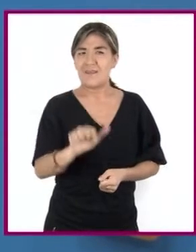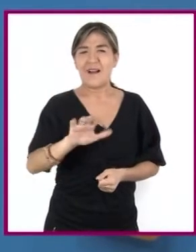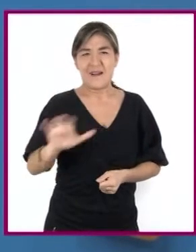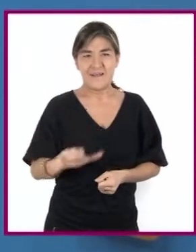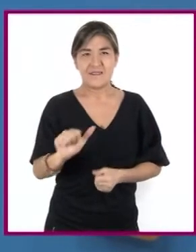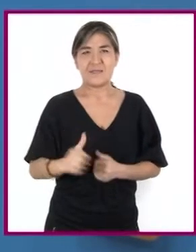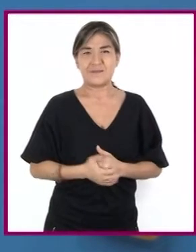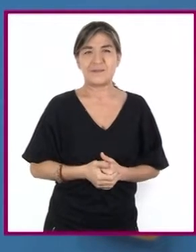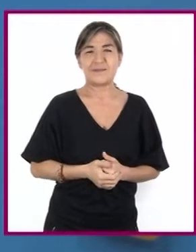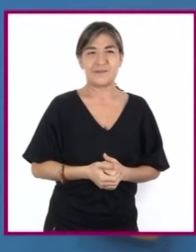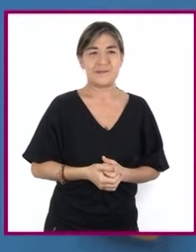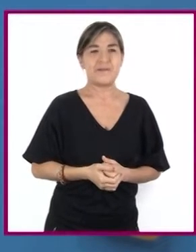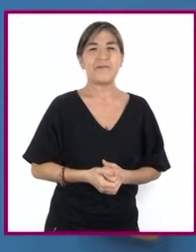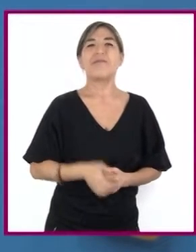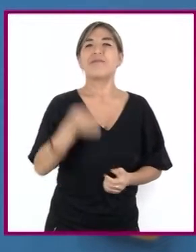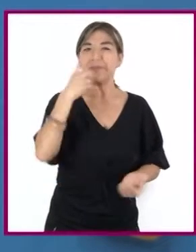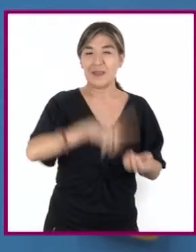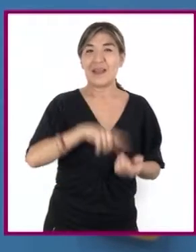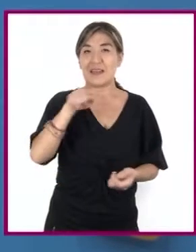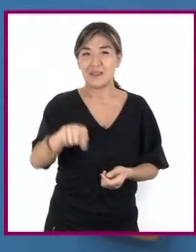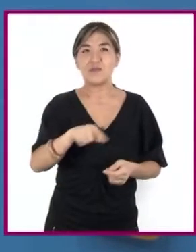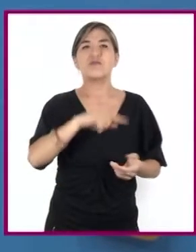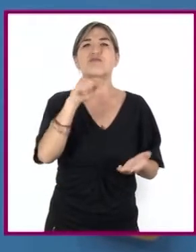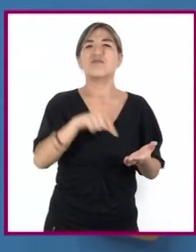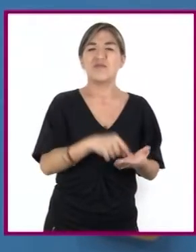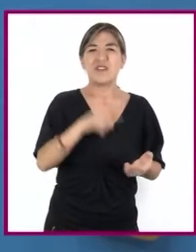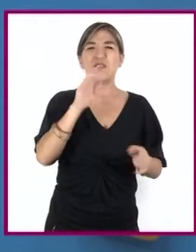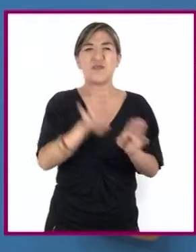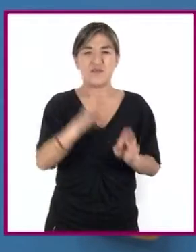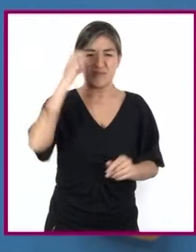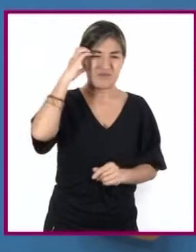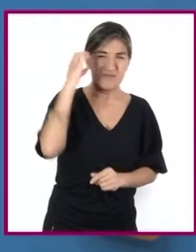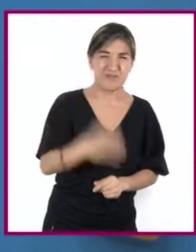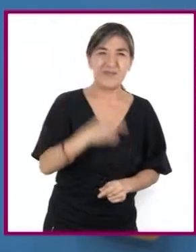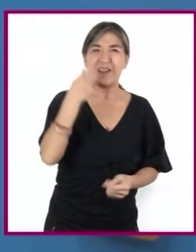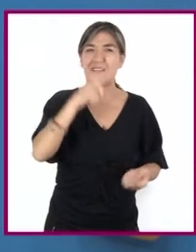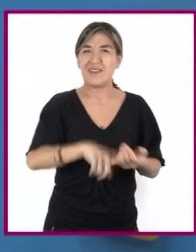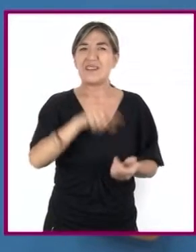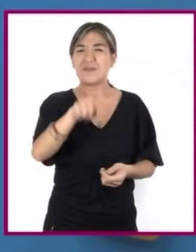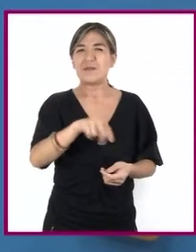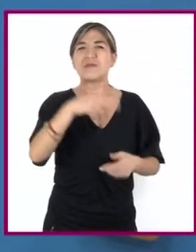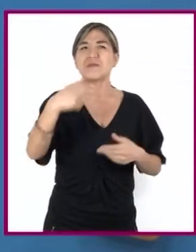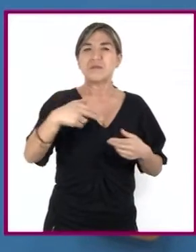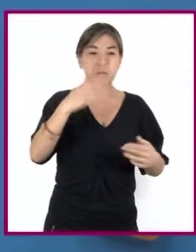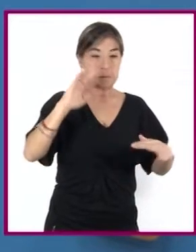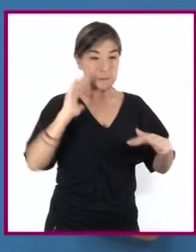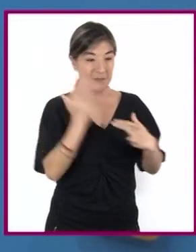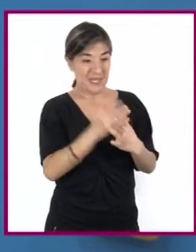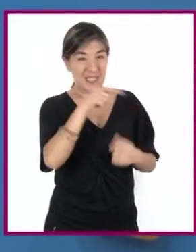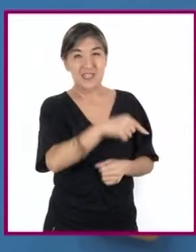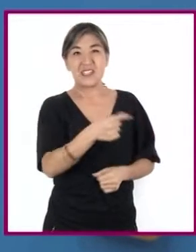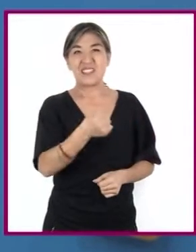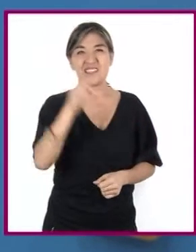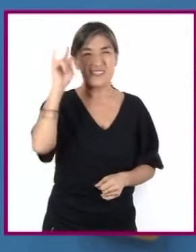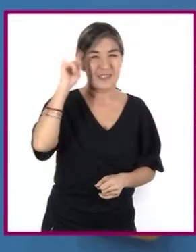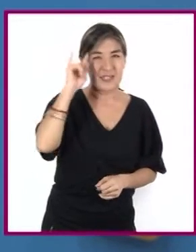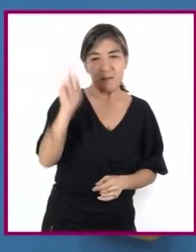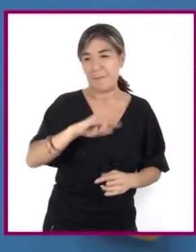Sí, como naciones tumultuosas y salvajes, mitad demonios y mitad